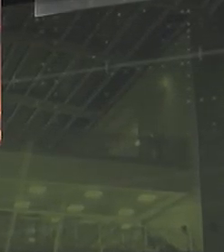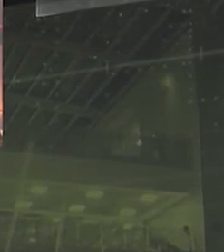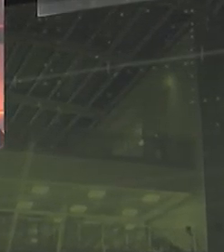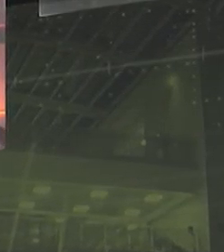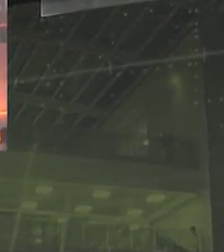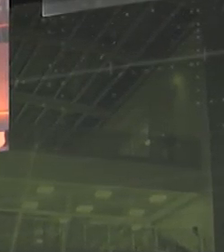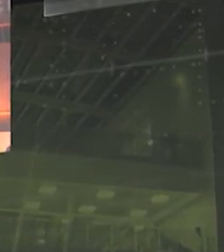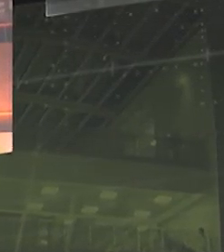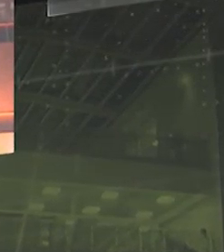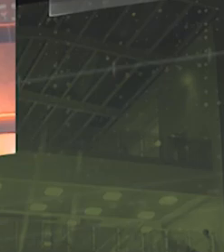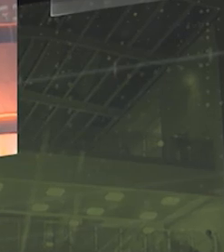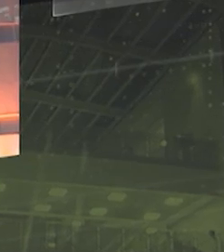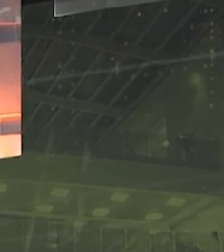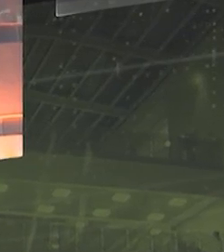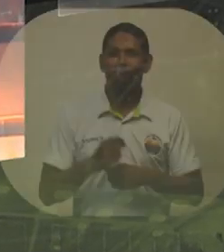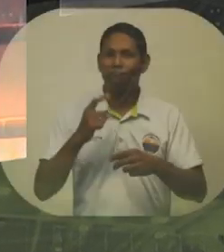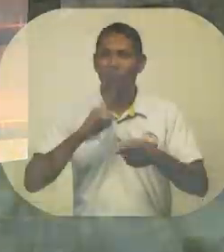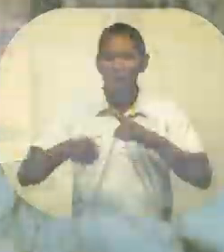El Campus TV.